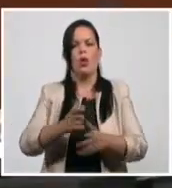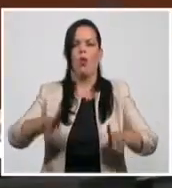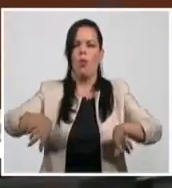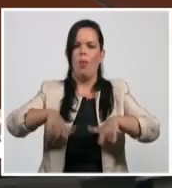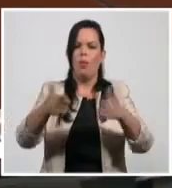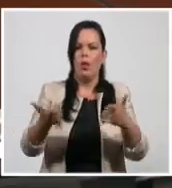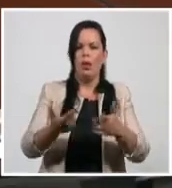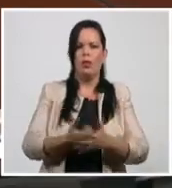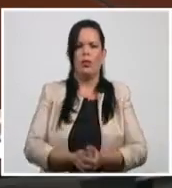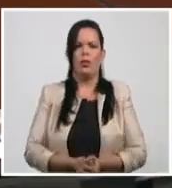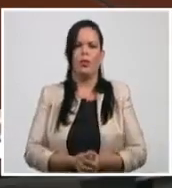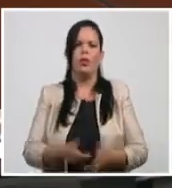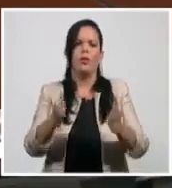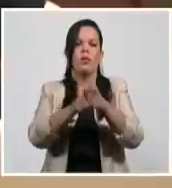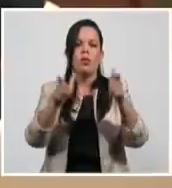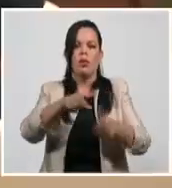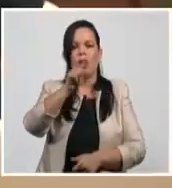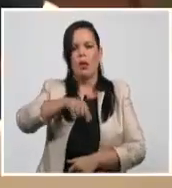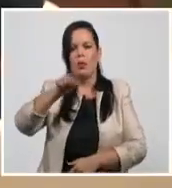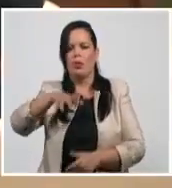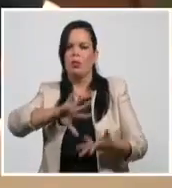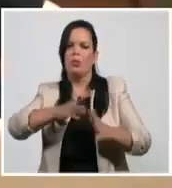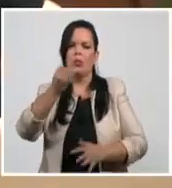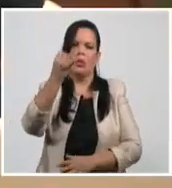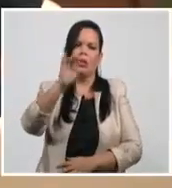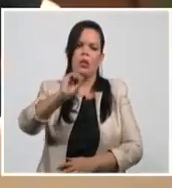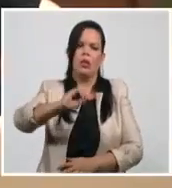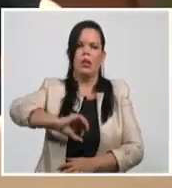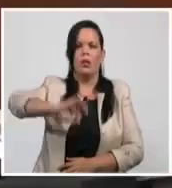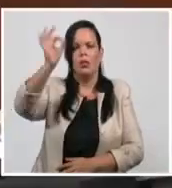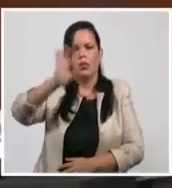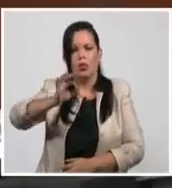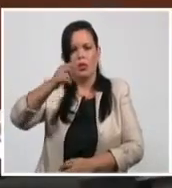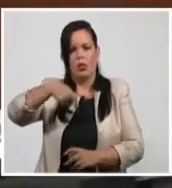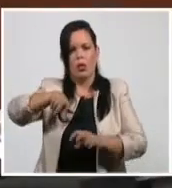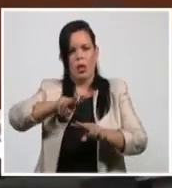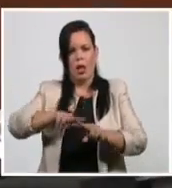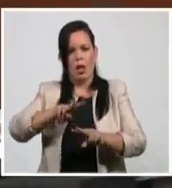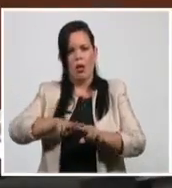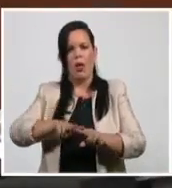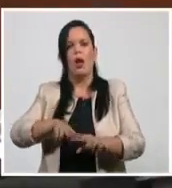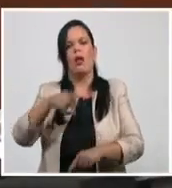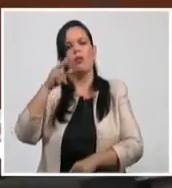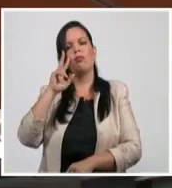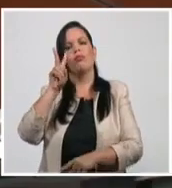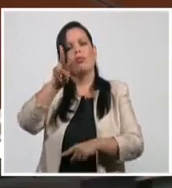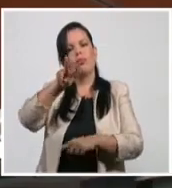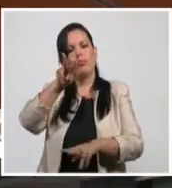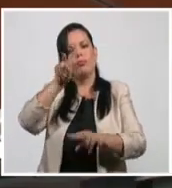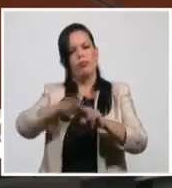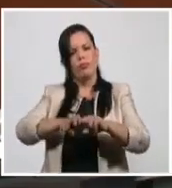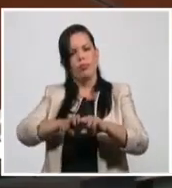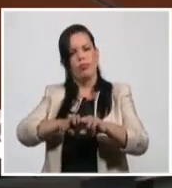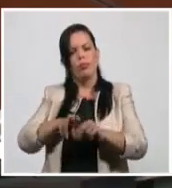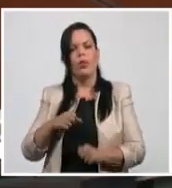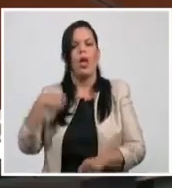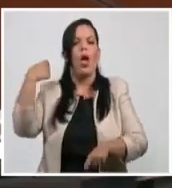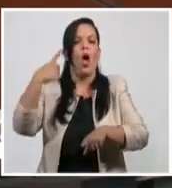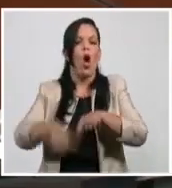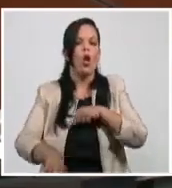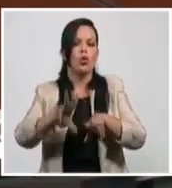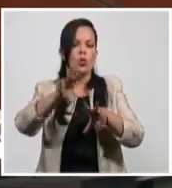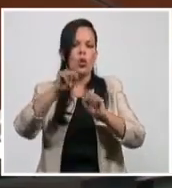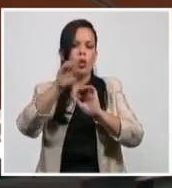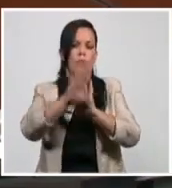de audiencia, a audiencia referida, reitero, de la población capitalina. O la conferencia de prensa. La conferencia de prensa que se coló en nuestras